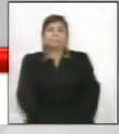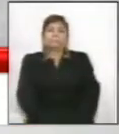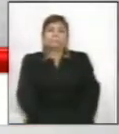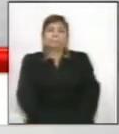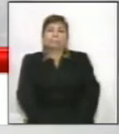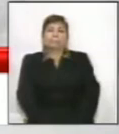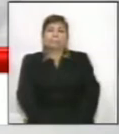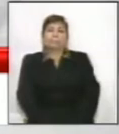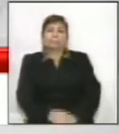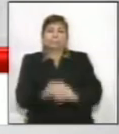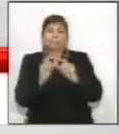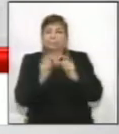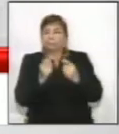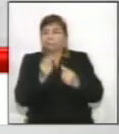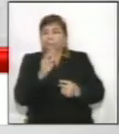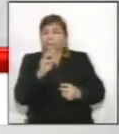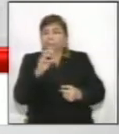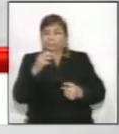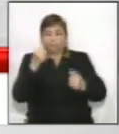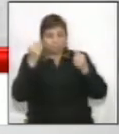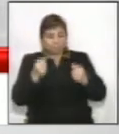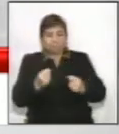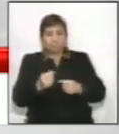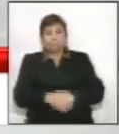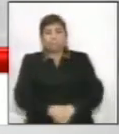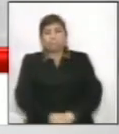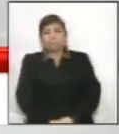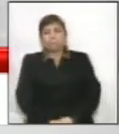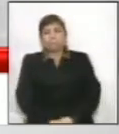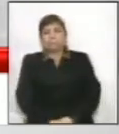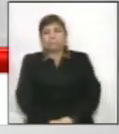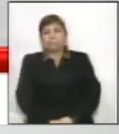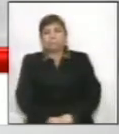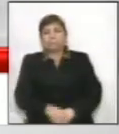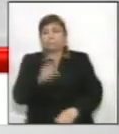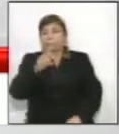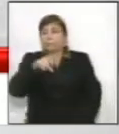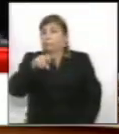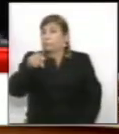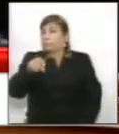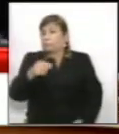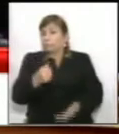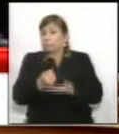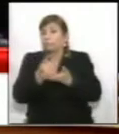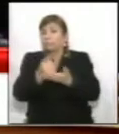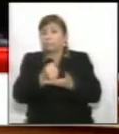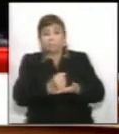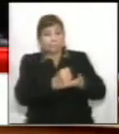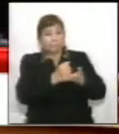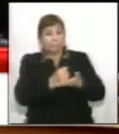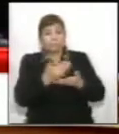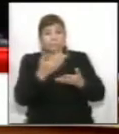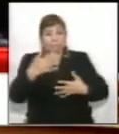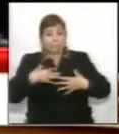La bancada del FREPAP se reafirma en la necesidad de dar prioridad a